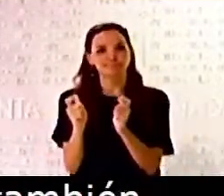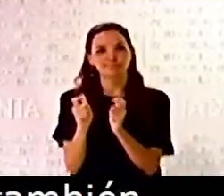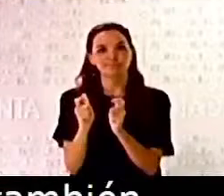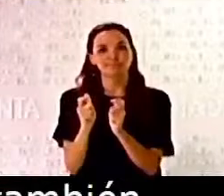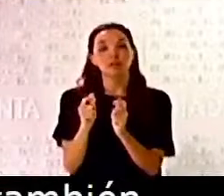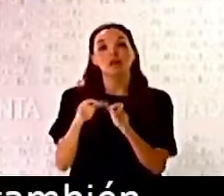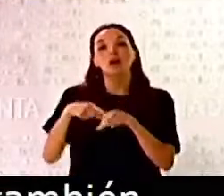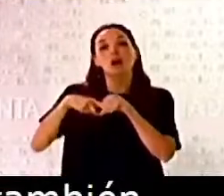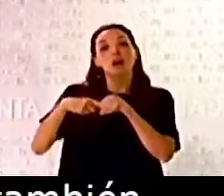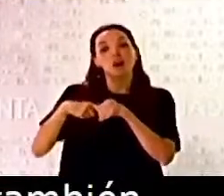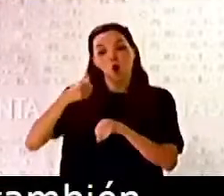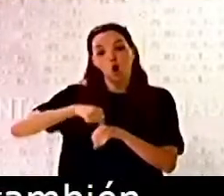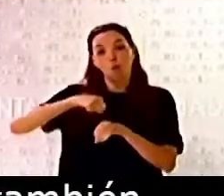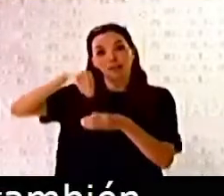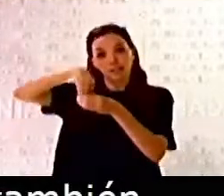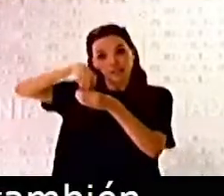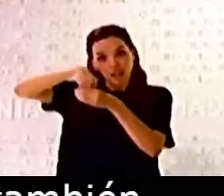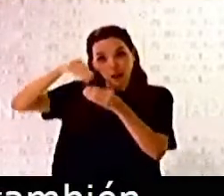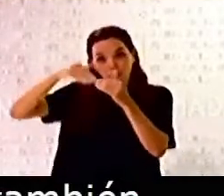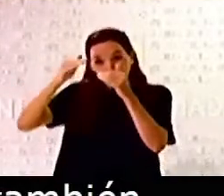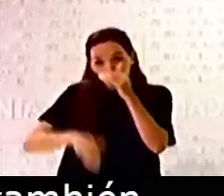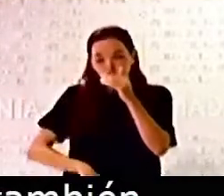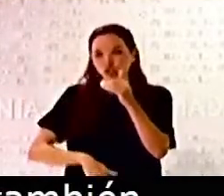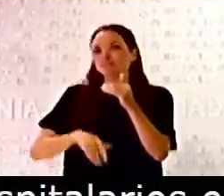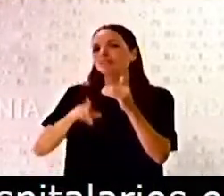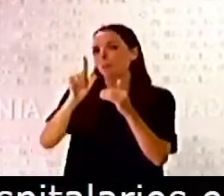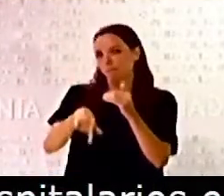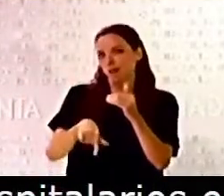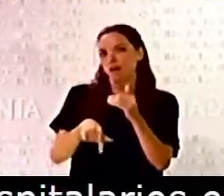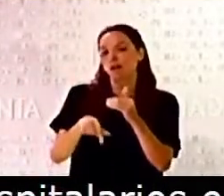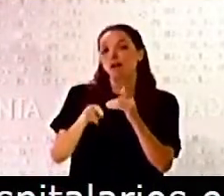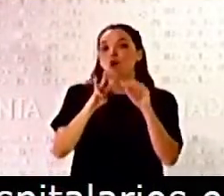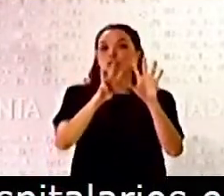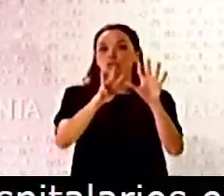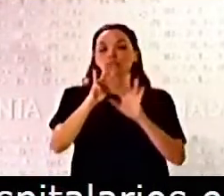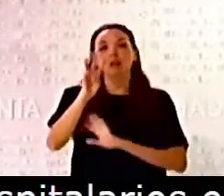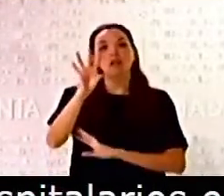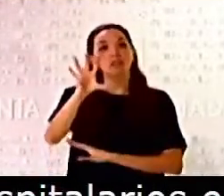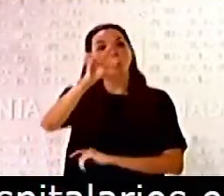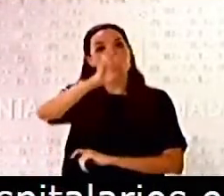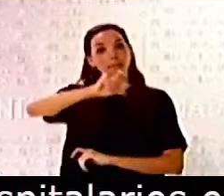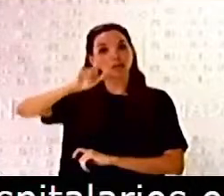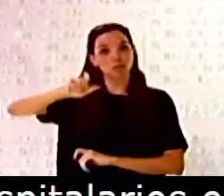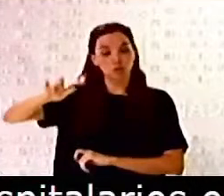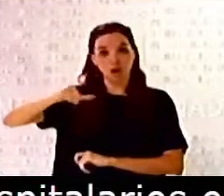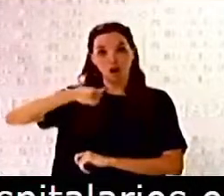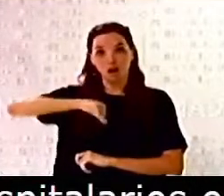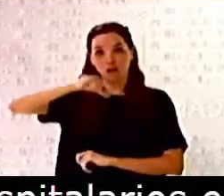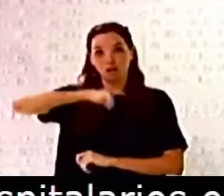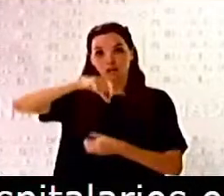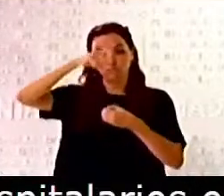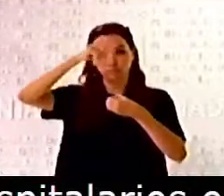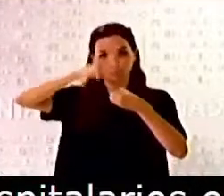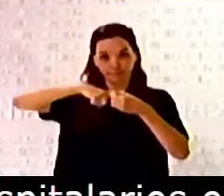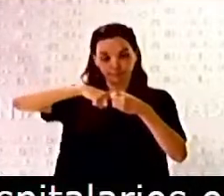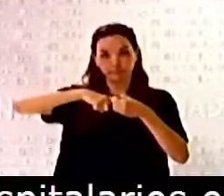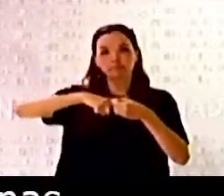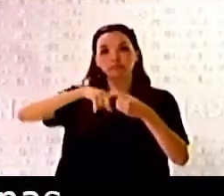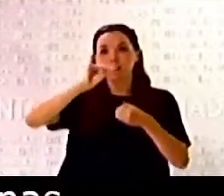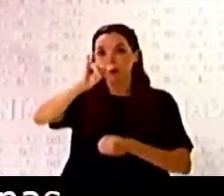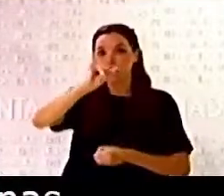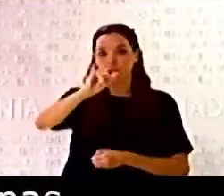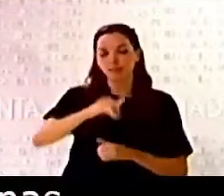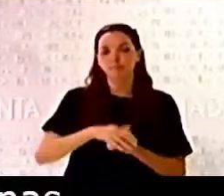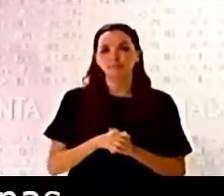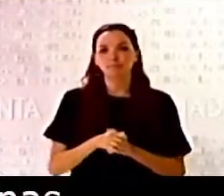ingresos hospitalarios en el día de hoy en global. Tenemos 85 personas que están ingresadas en nuestros centros hospitalarios,